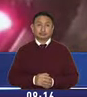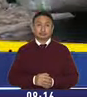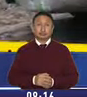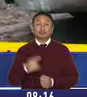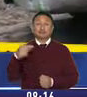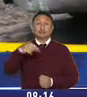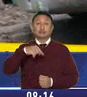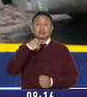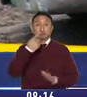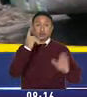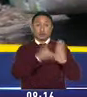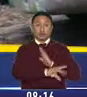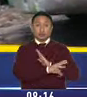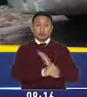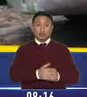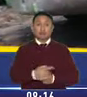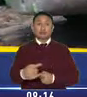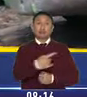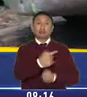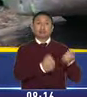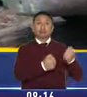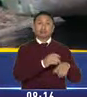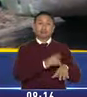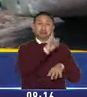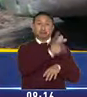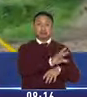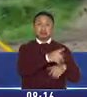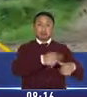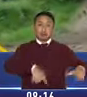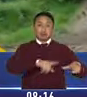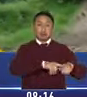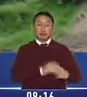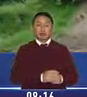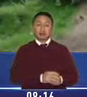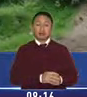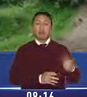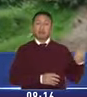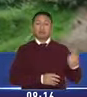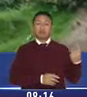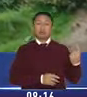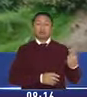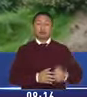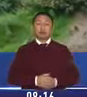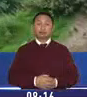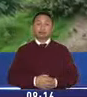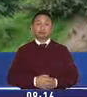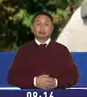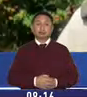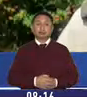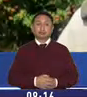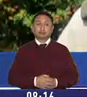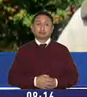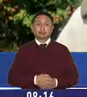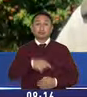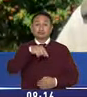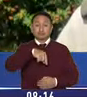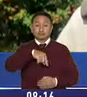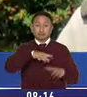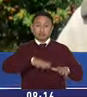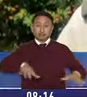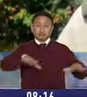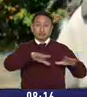reporte de robo y fue encontrado abandonado en un sector desolado, algo alejado de la parroquia del Quinche. Aquí en el sector